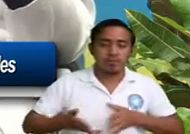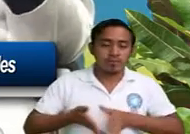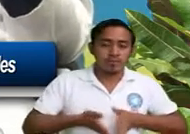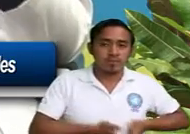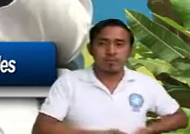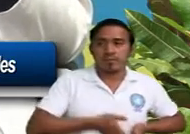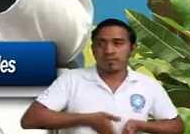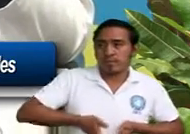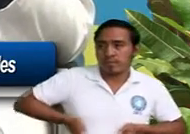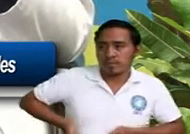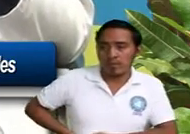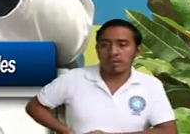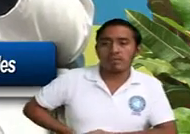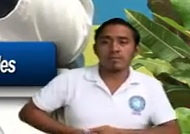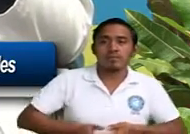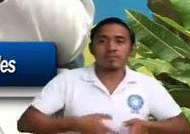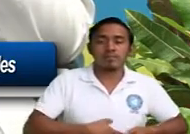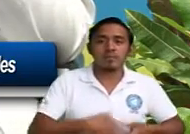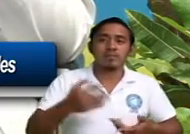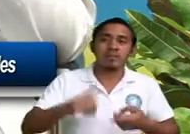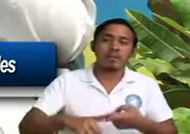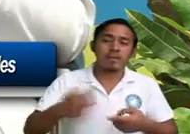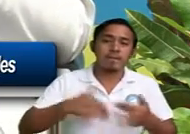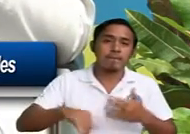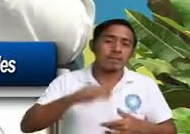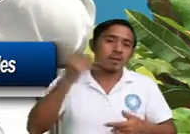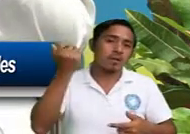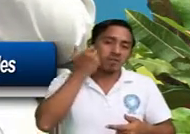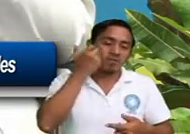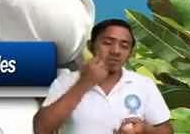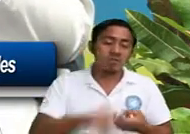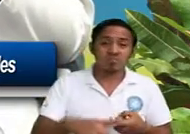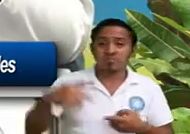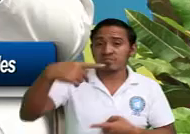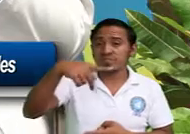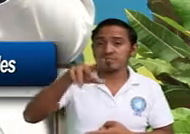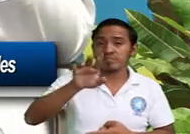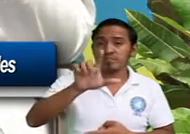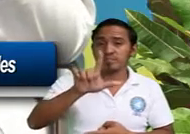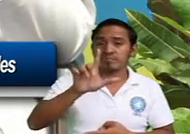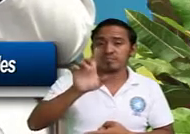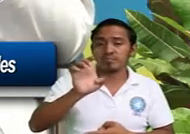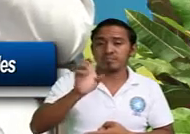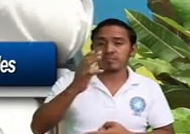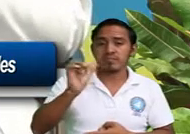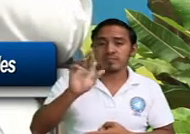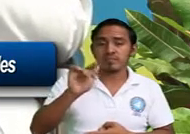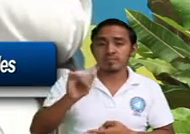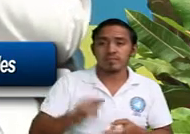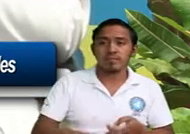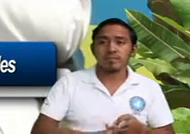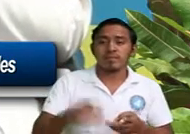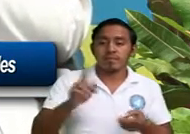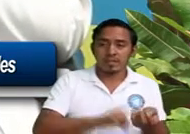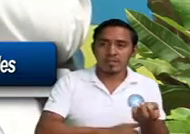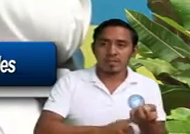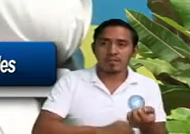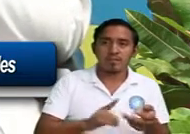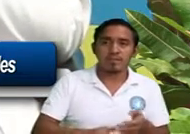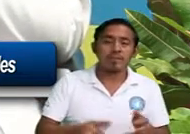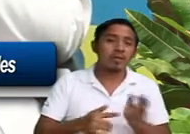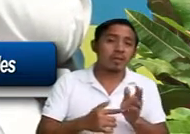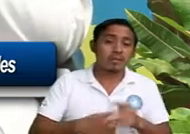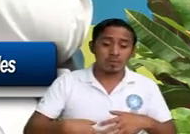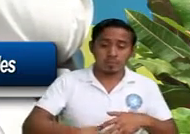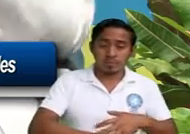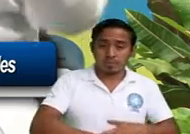más tejido que origine enfermedades como preeclampsia, como diabetes. Incluso el útero está preparado para albergar un